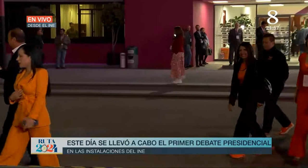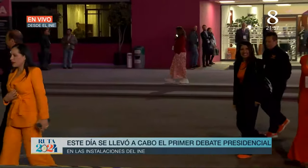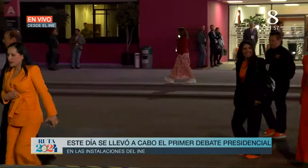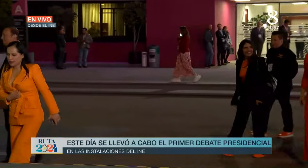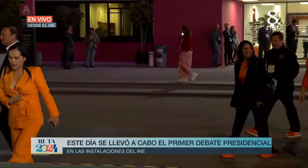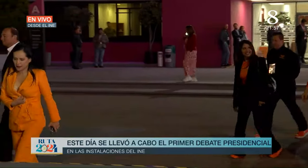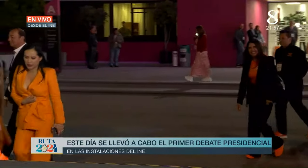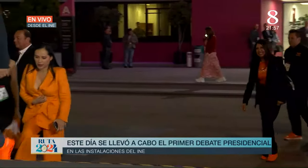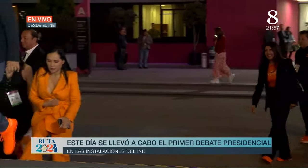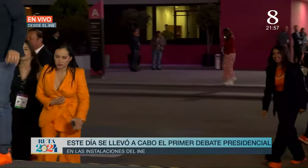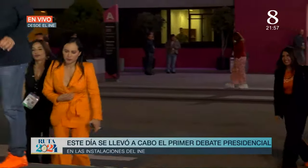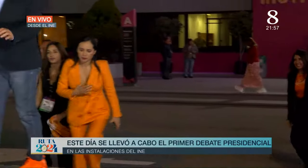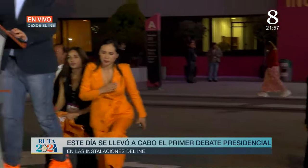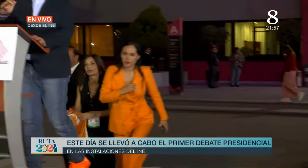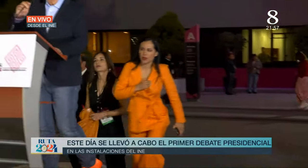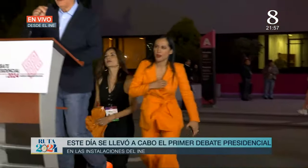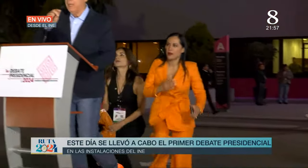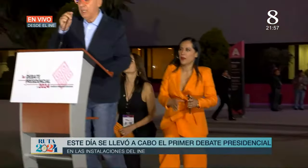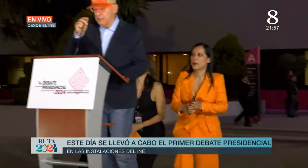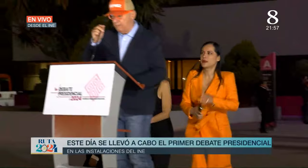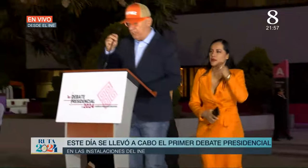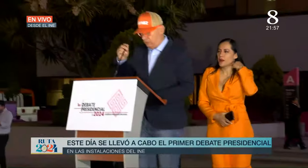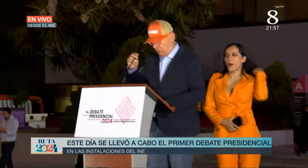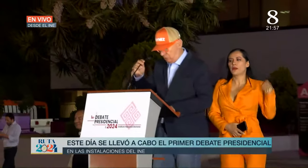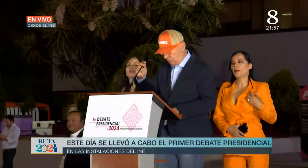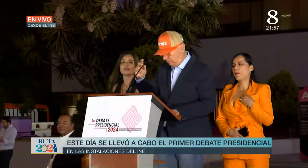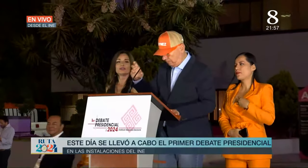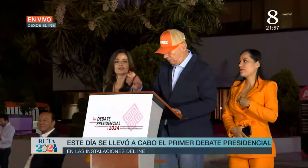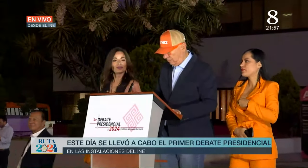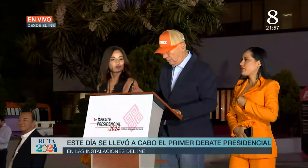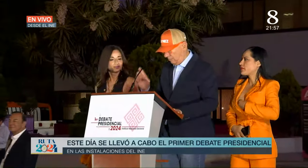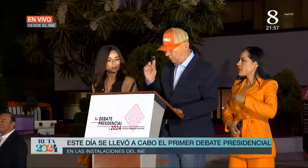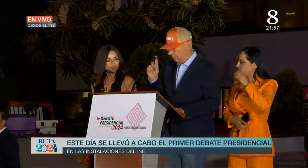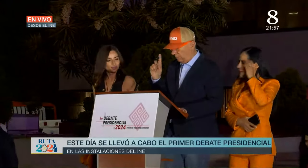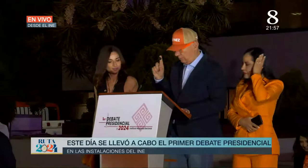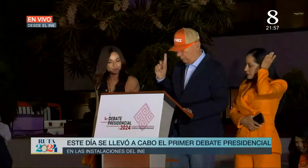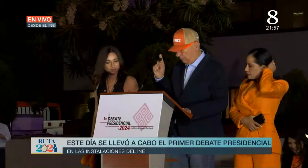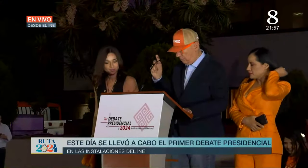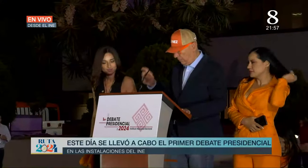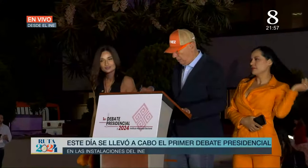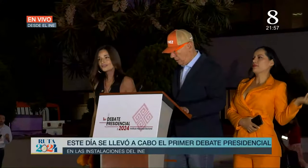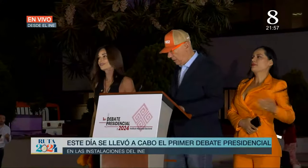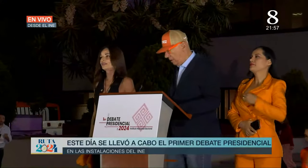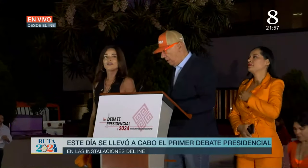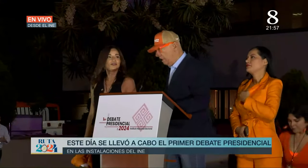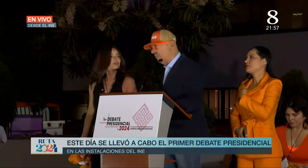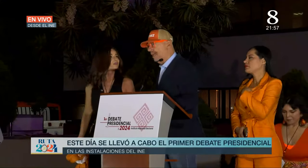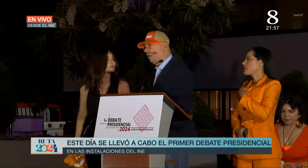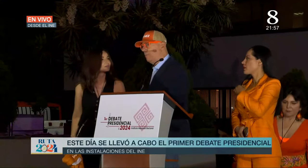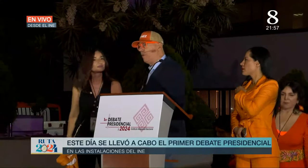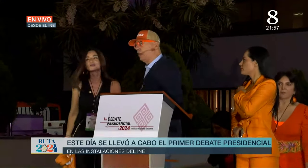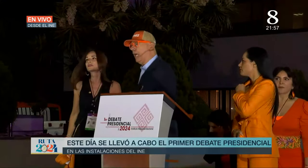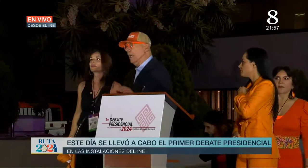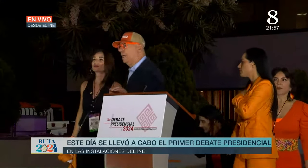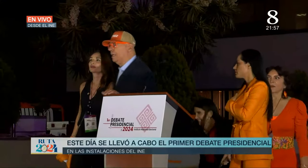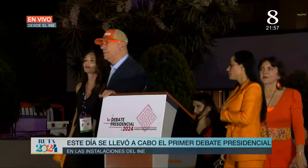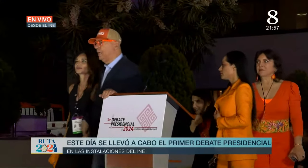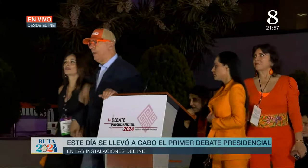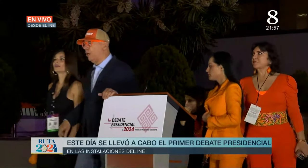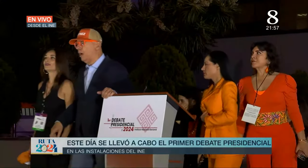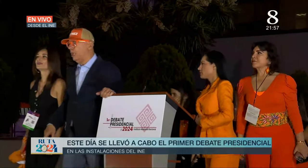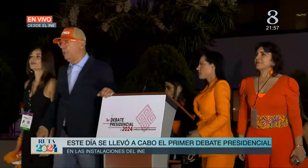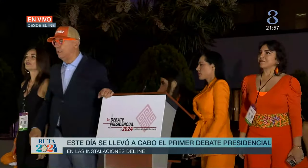están saliendo y, bueno, van a emitir uno de los primeros mensajes luego de este primer debate presidencial. Vamos a escuchar lo que